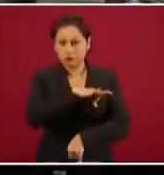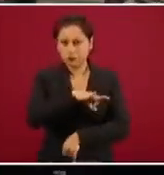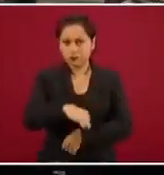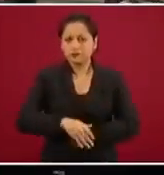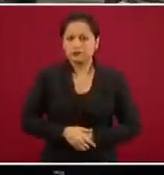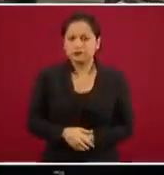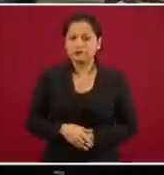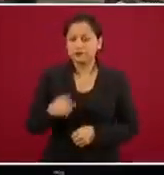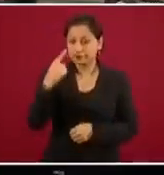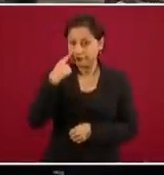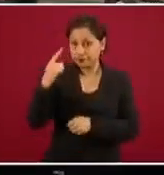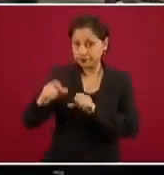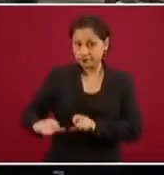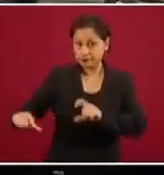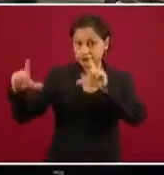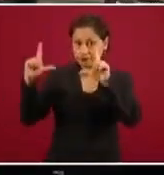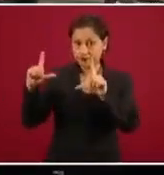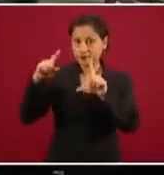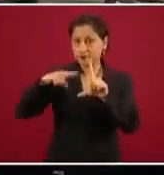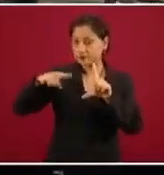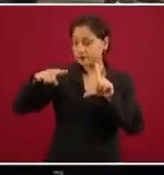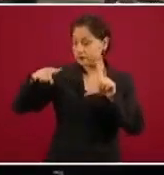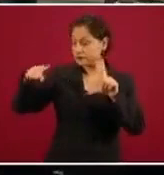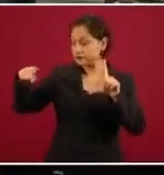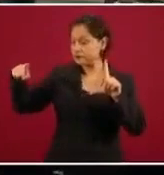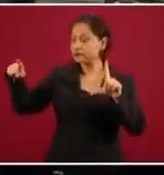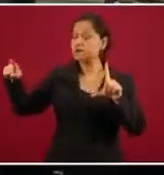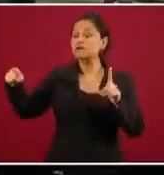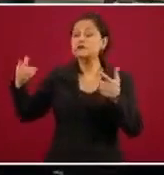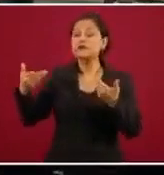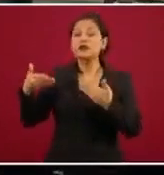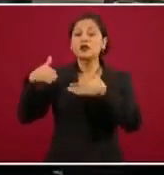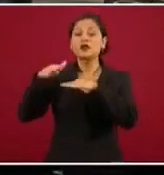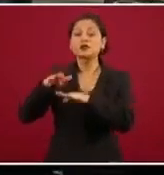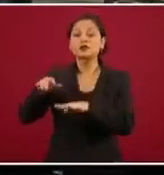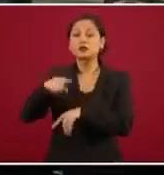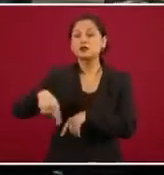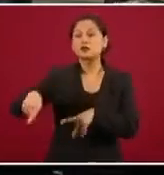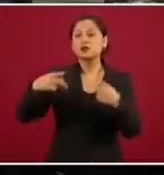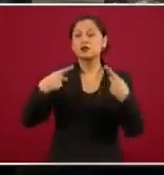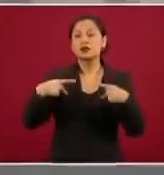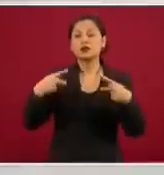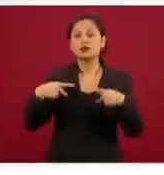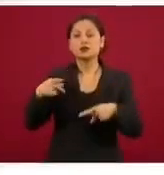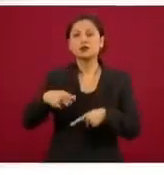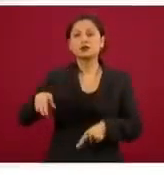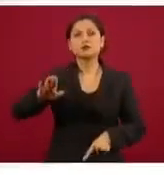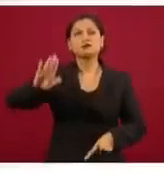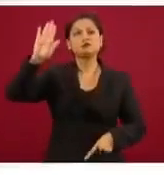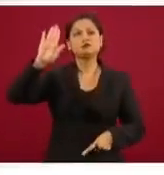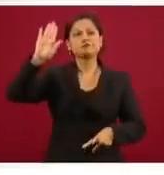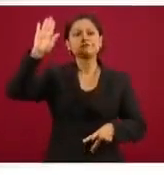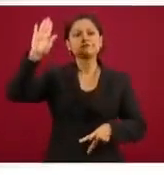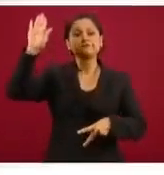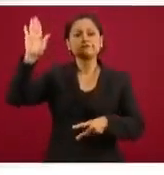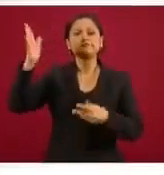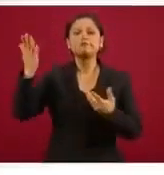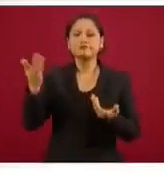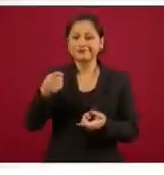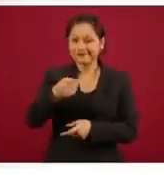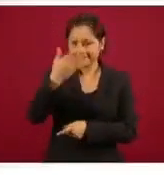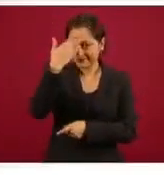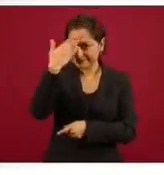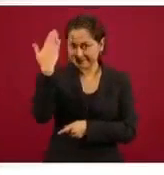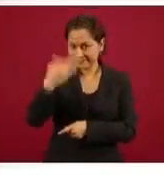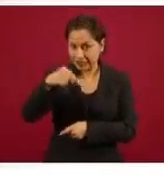esta gráfica el cambio que ha ocurrido en la respuesta a la convocatoria. Esta convocatoria, como ustedes saben, lo dijimos aquí en el Pulso